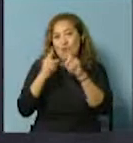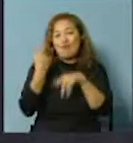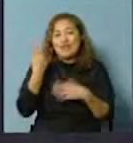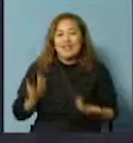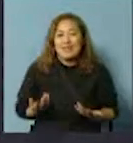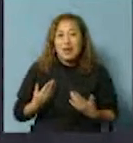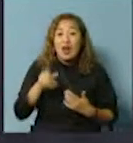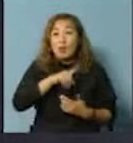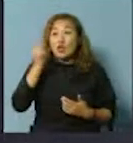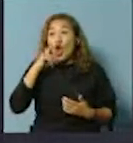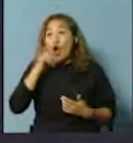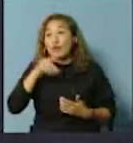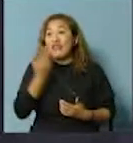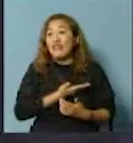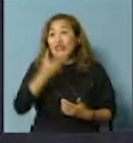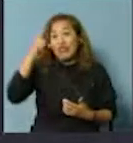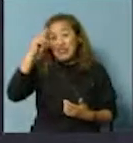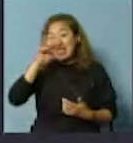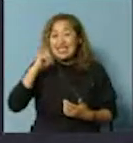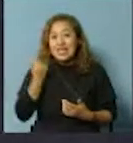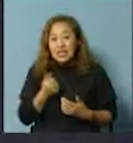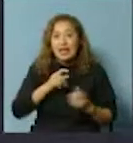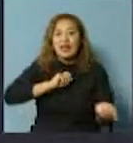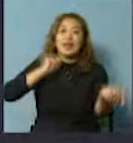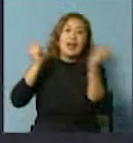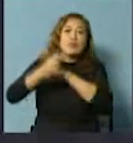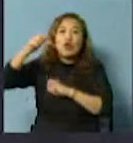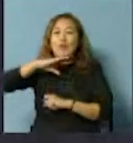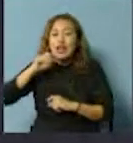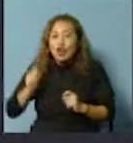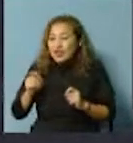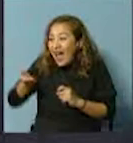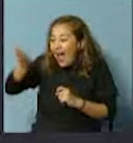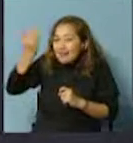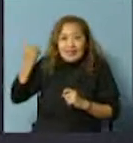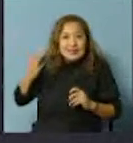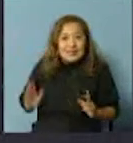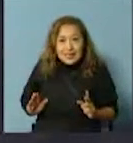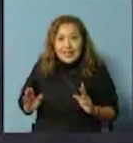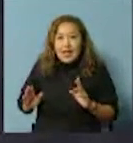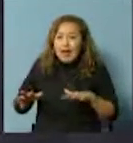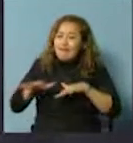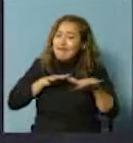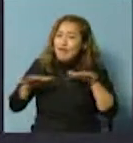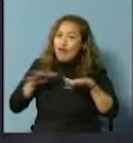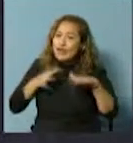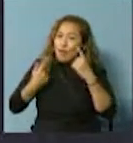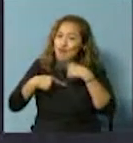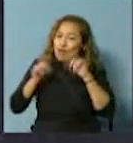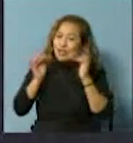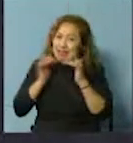porque es julio ferreira se había ido con el partido justicialista algo que despertó ayer una movida en redes sociales